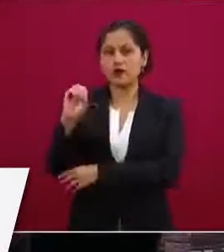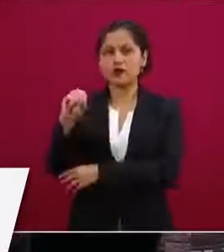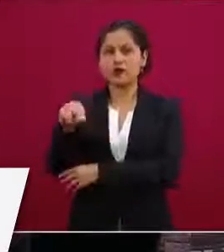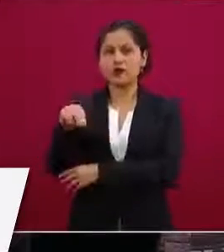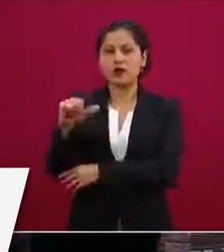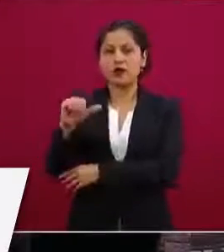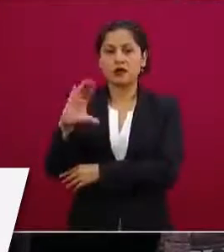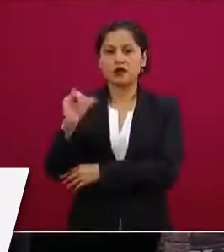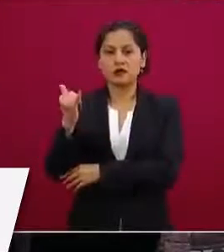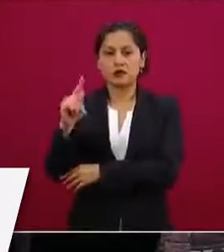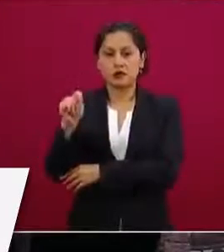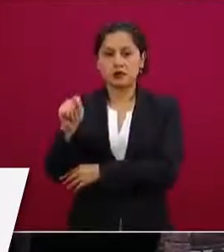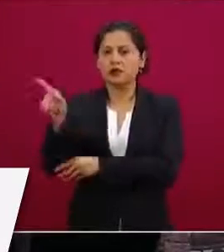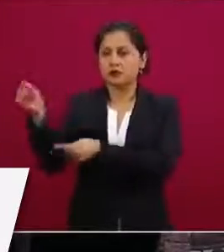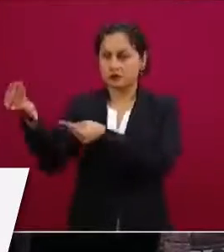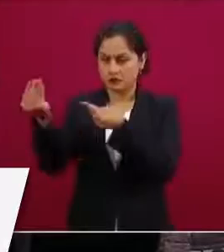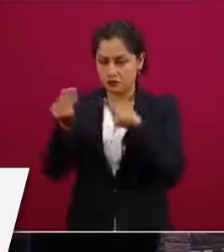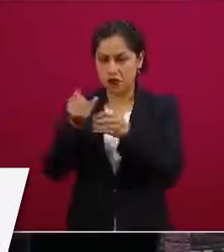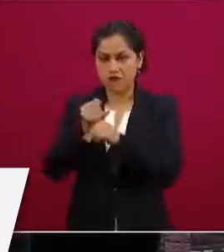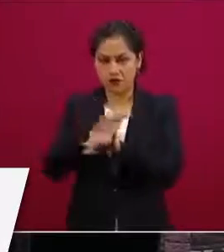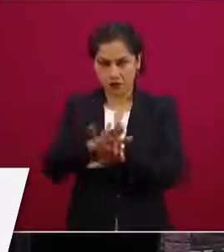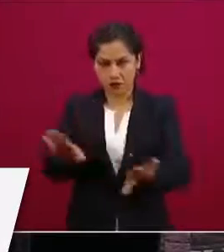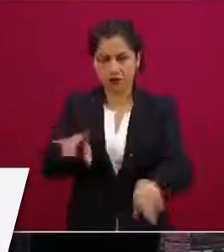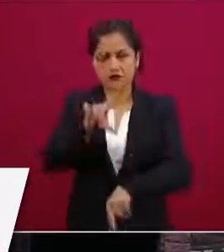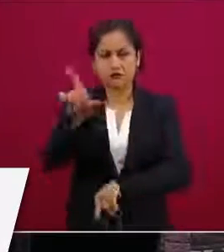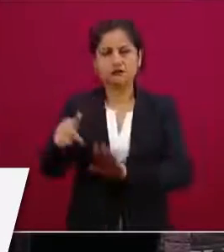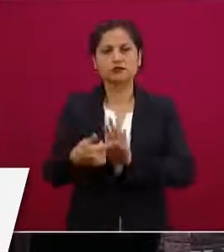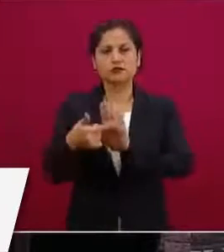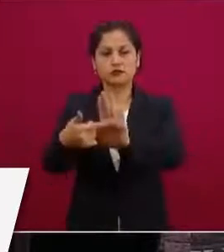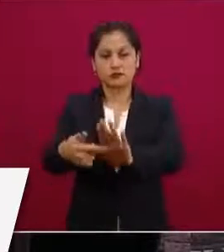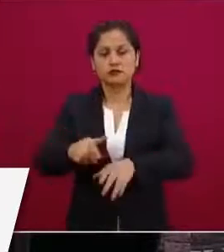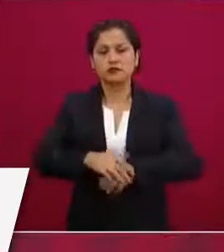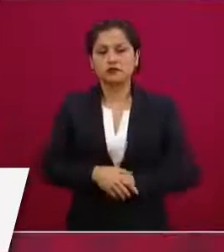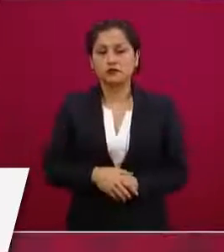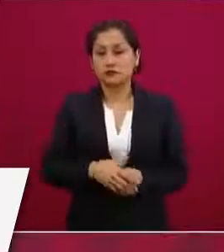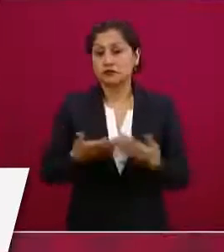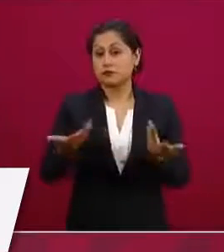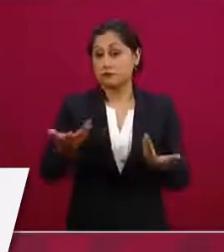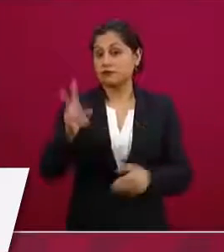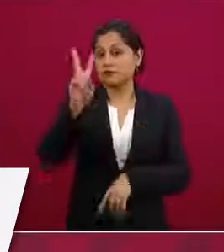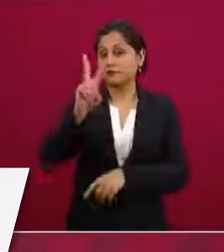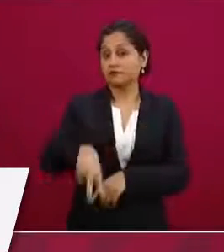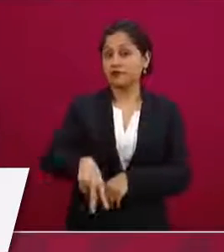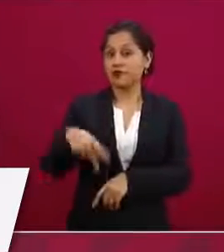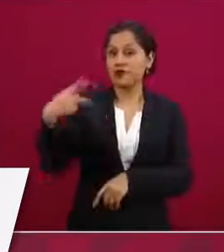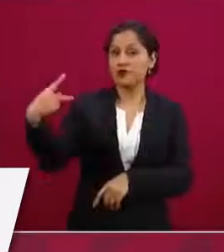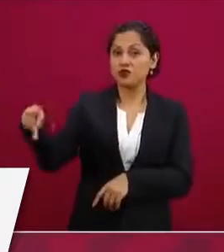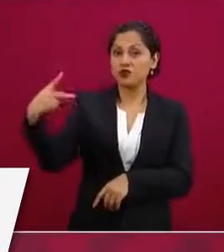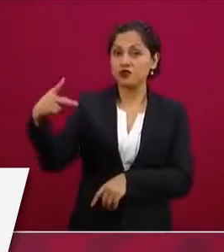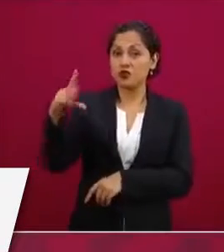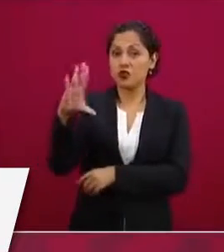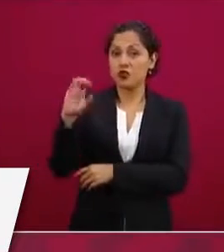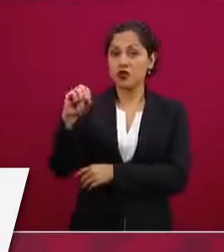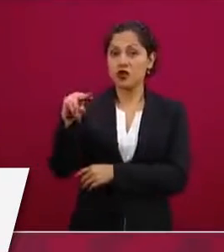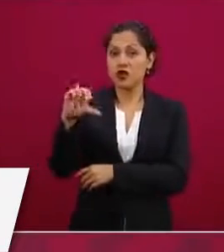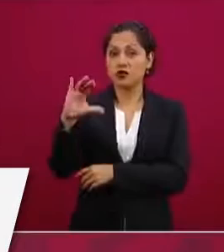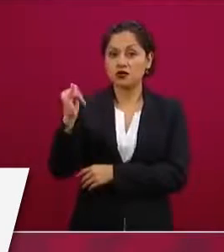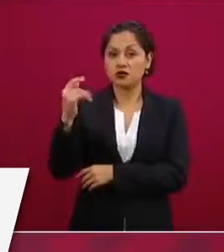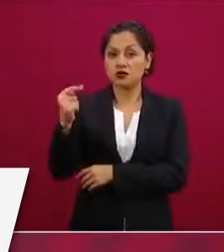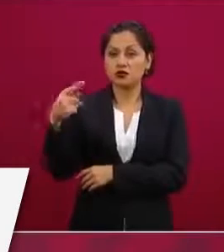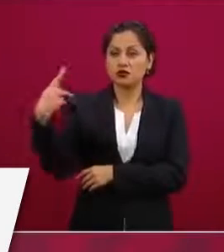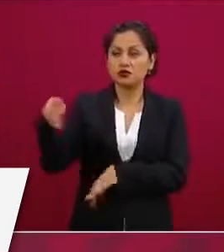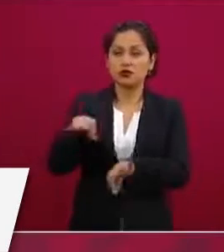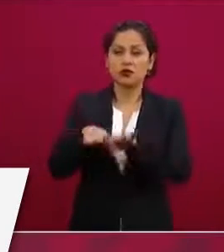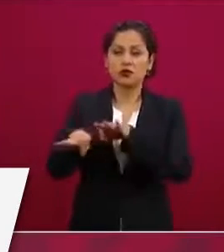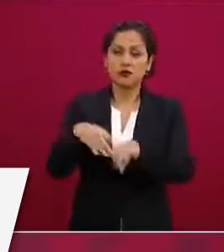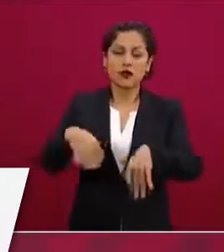que nos entregue esa información, que dicho sea de paso, están haciendo un trabajo espléndido.